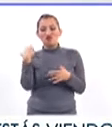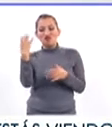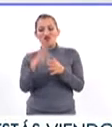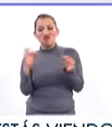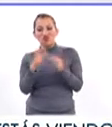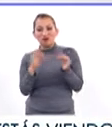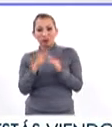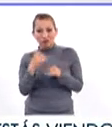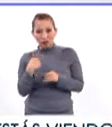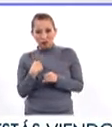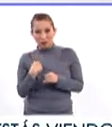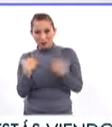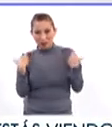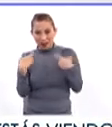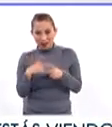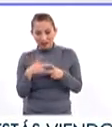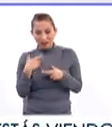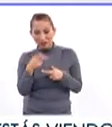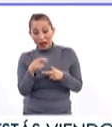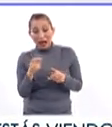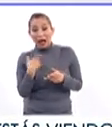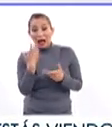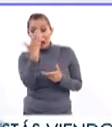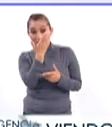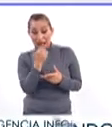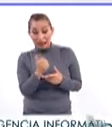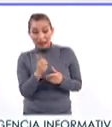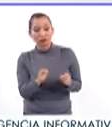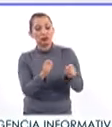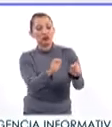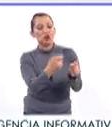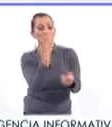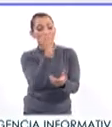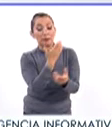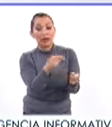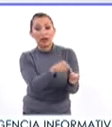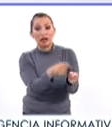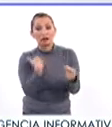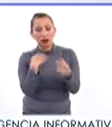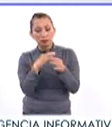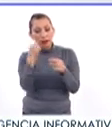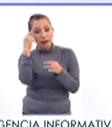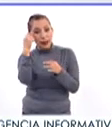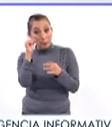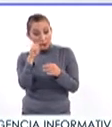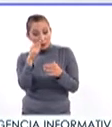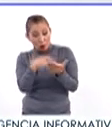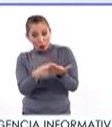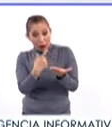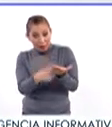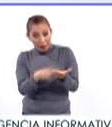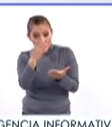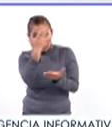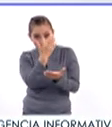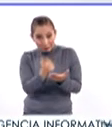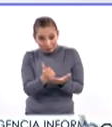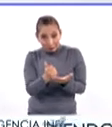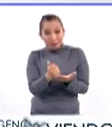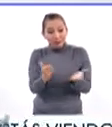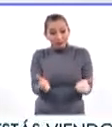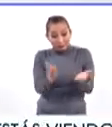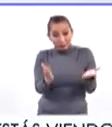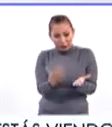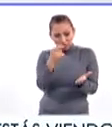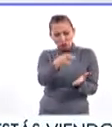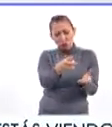parte de explicación al desarrollo de habilidades. Dentro de estas mismas habilidades, dentro de este mismo fomento